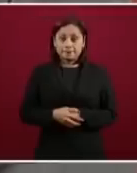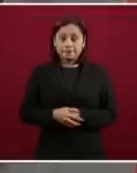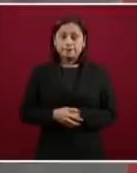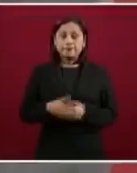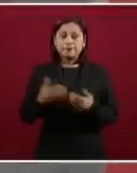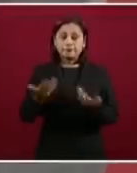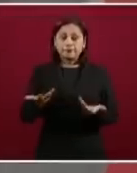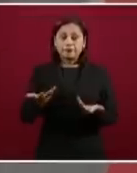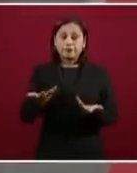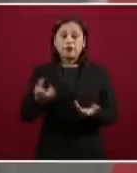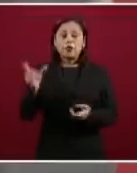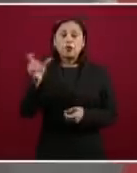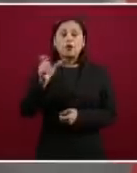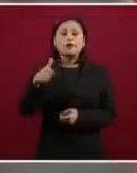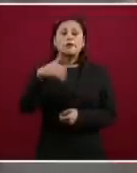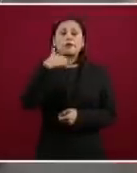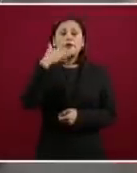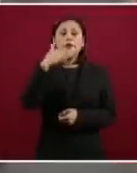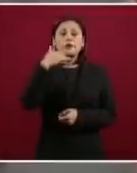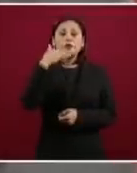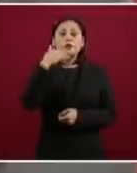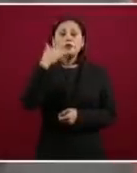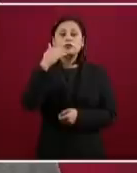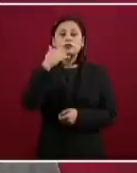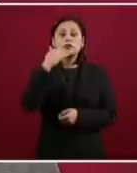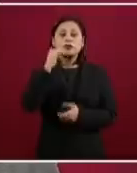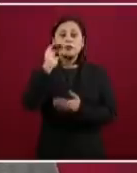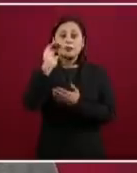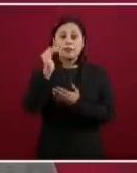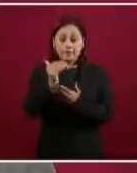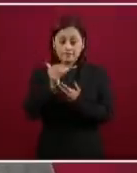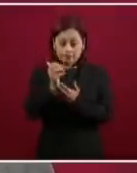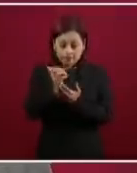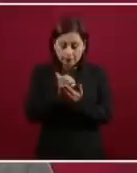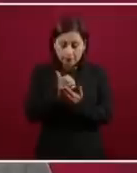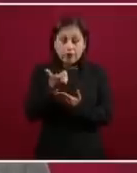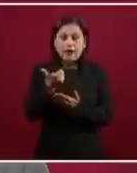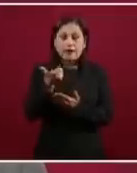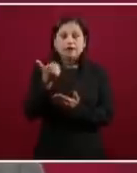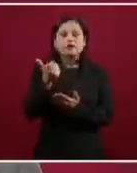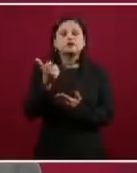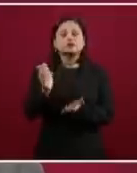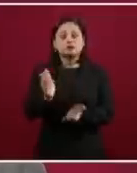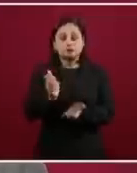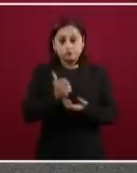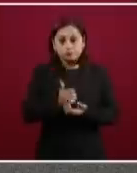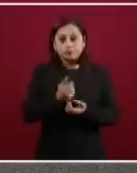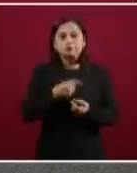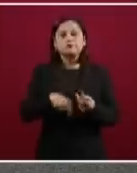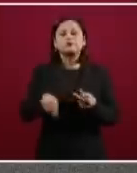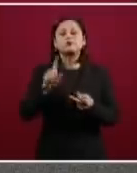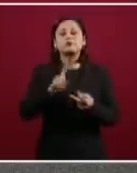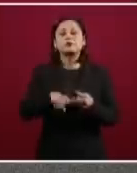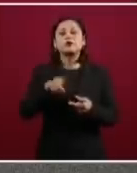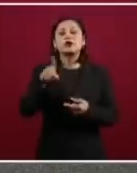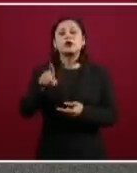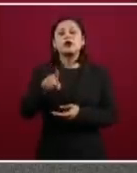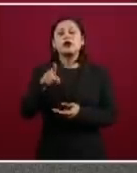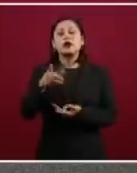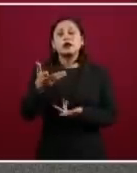corrupción y por austeridad, es decir, por no permitir gastos